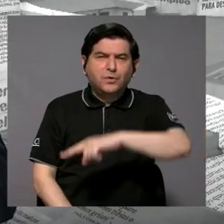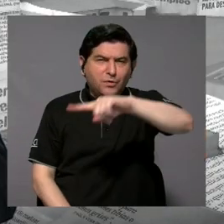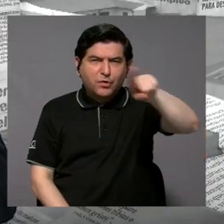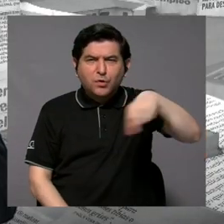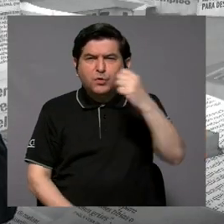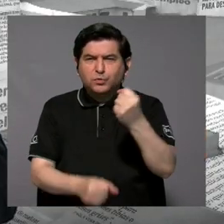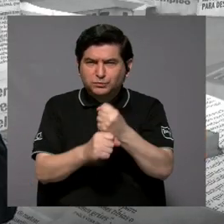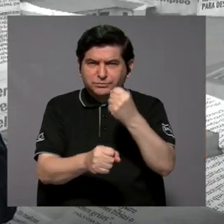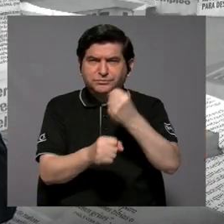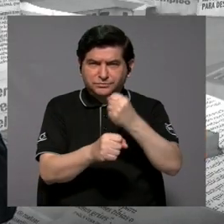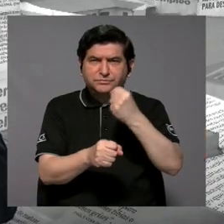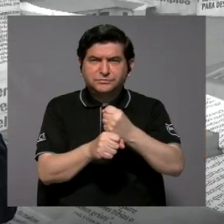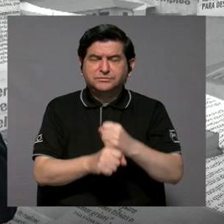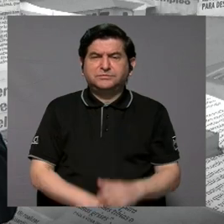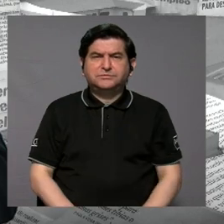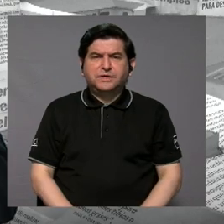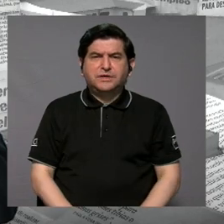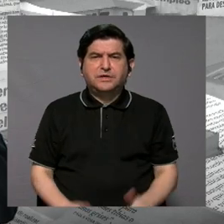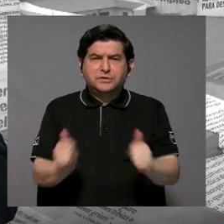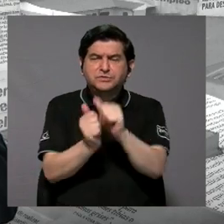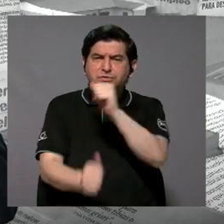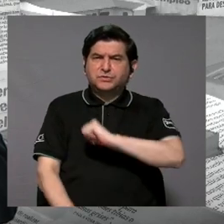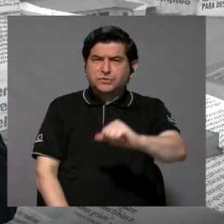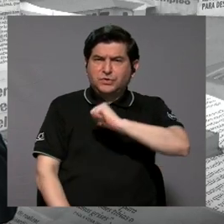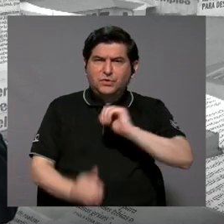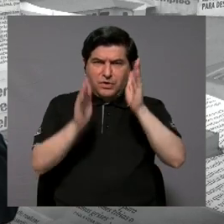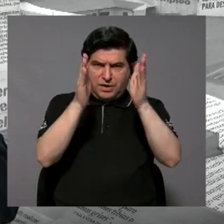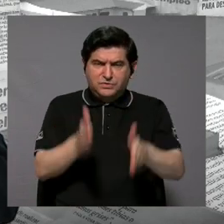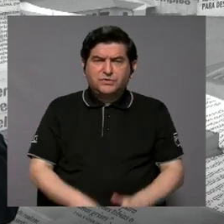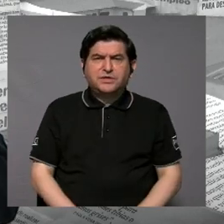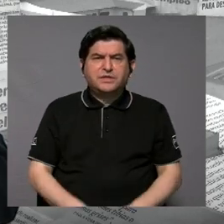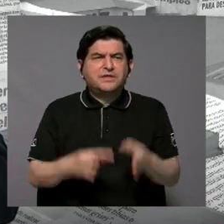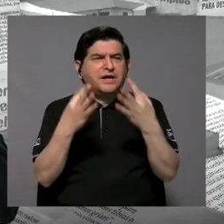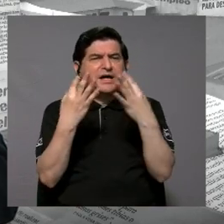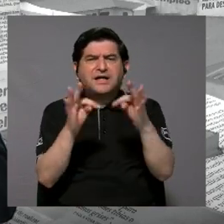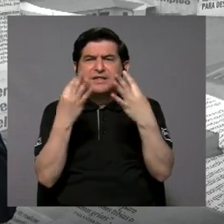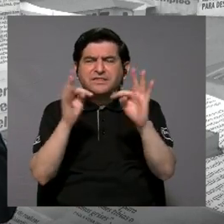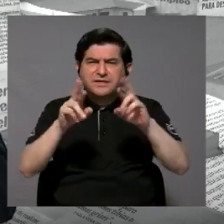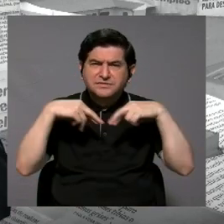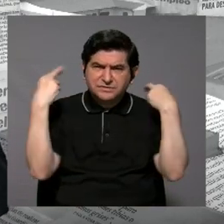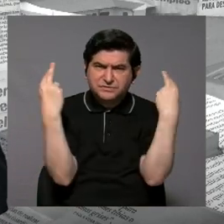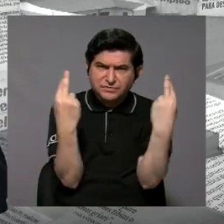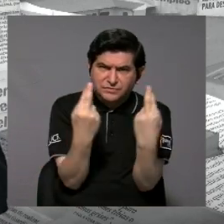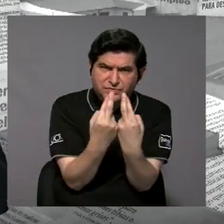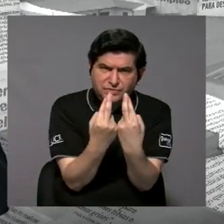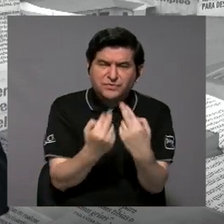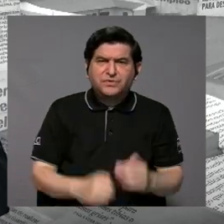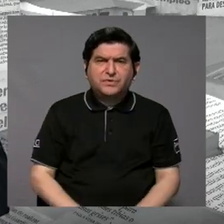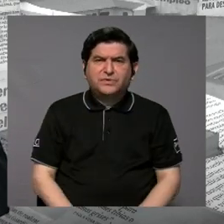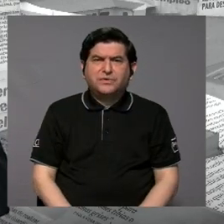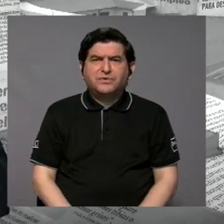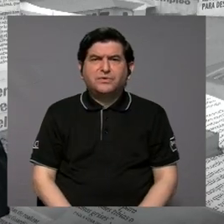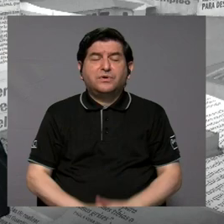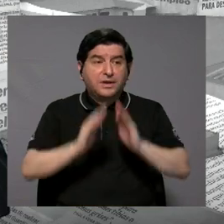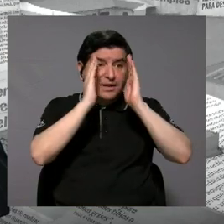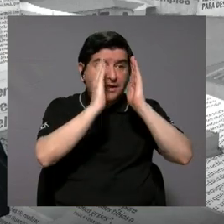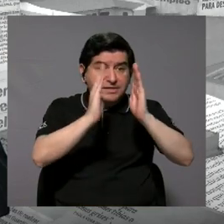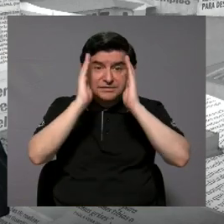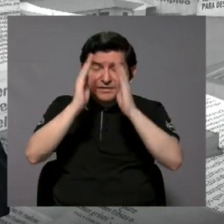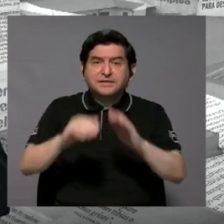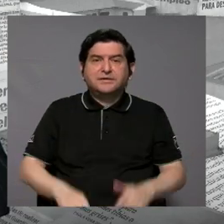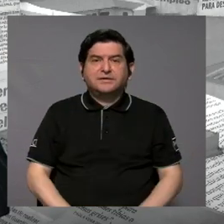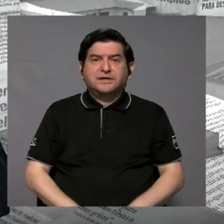estado trabajando con las autoridades, han buscado reunirse, han buscado que sea escuchada